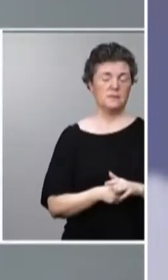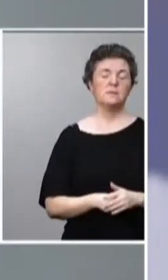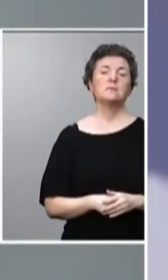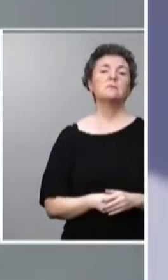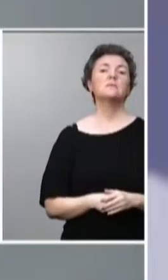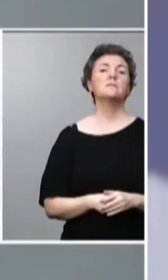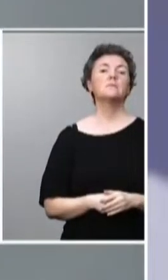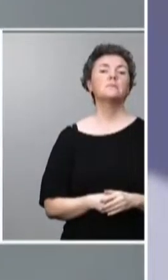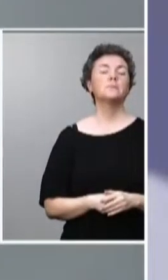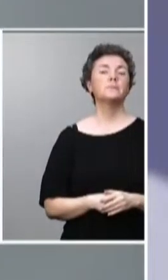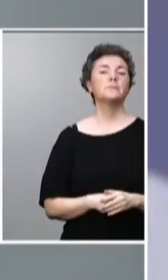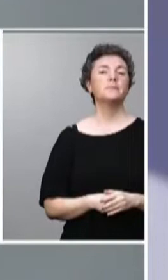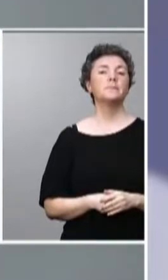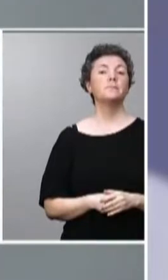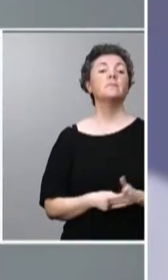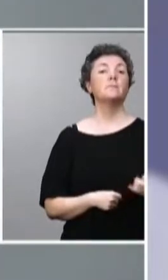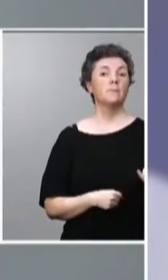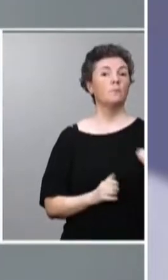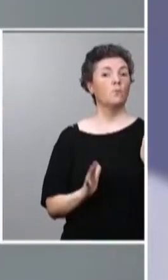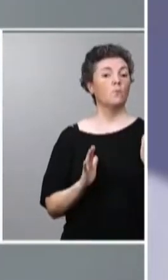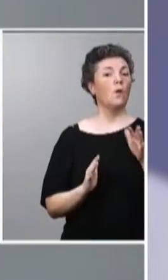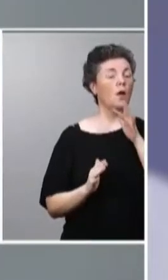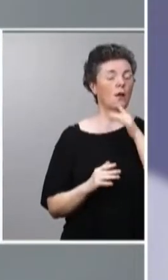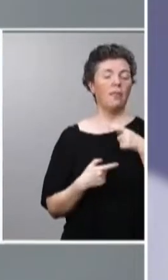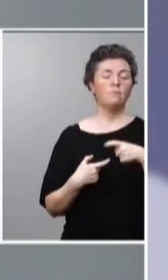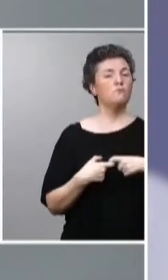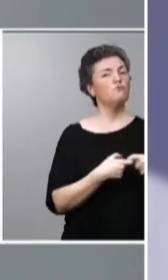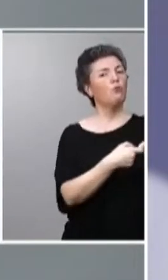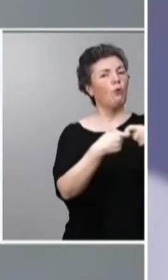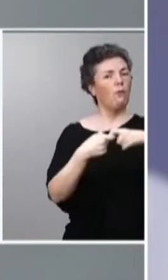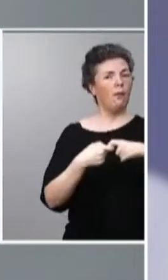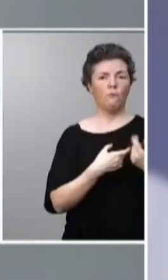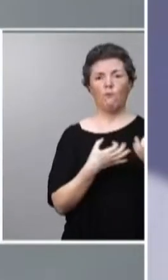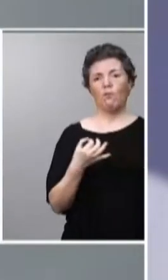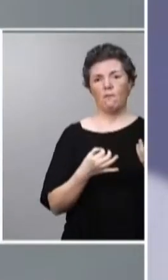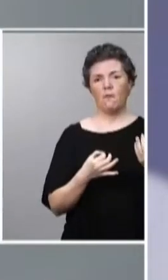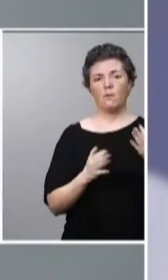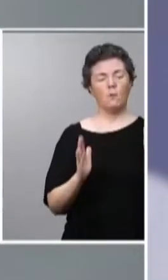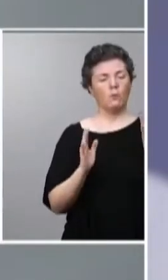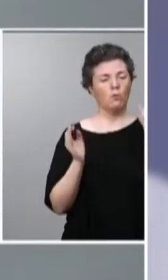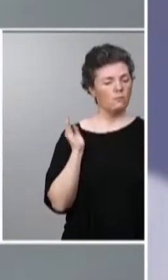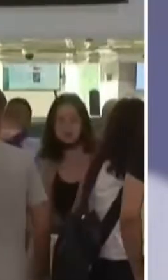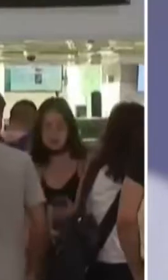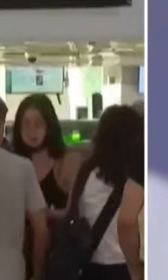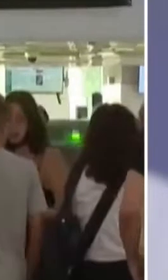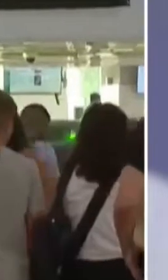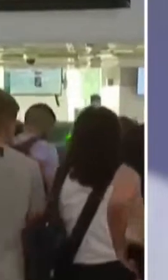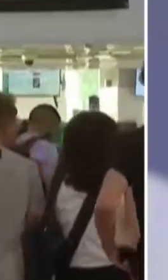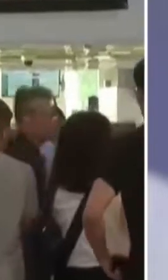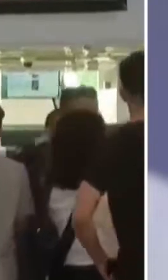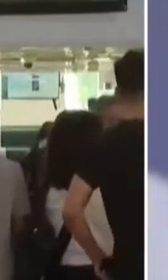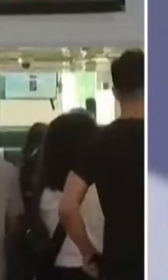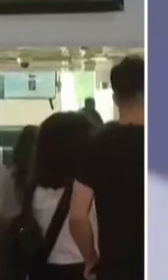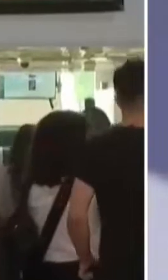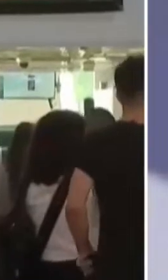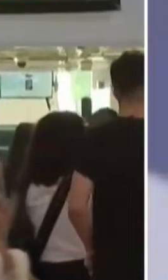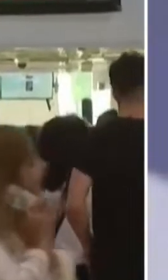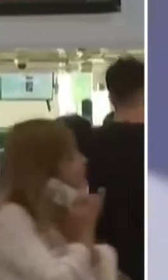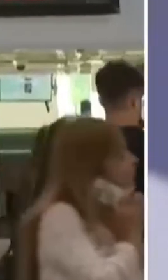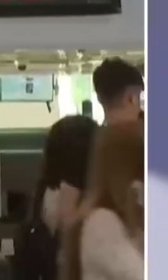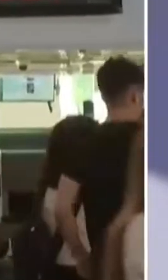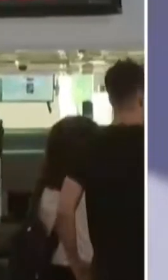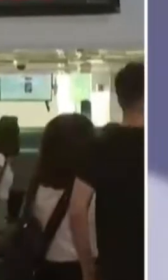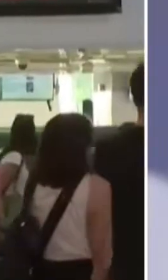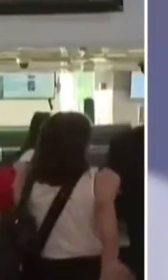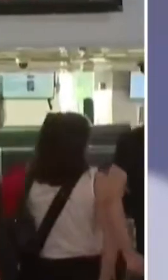qué hora lo tiene que apagar para reducir su factura y para que sea lo más rentable para su negocio. Del cristal del